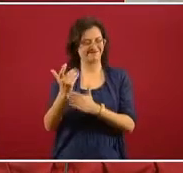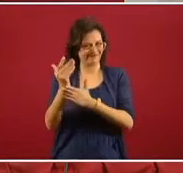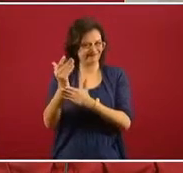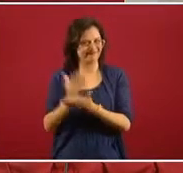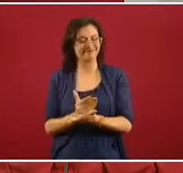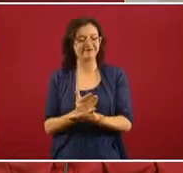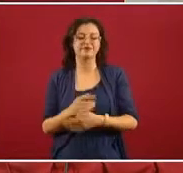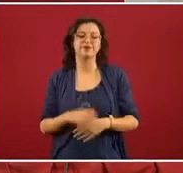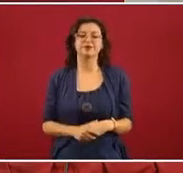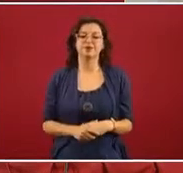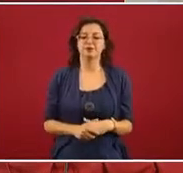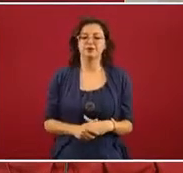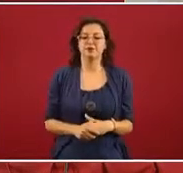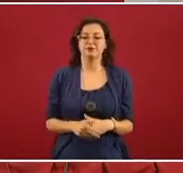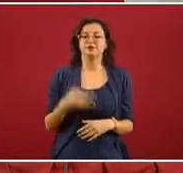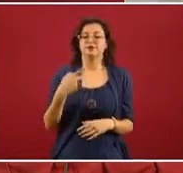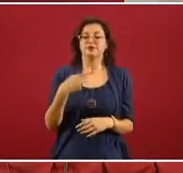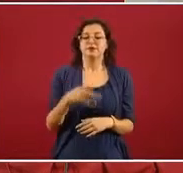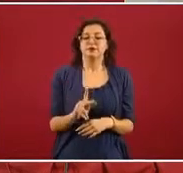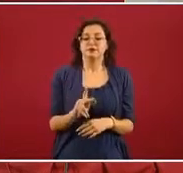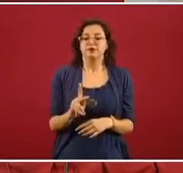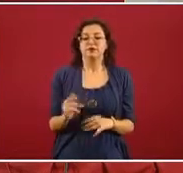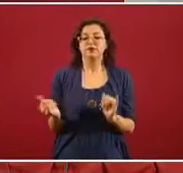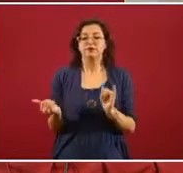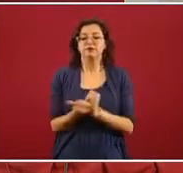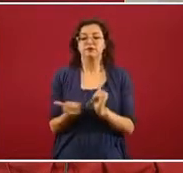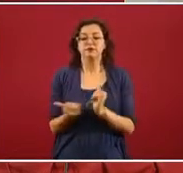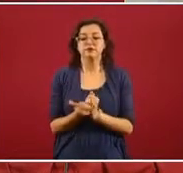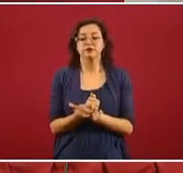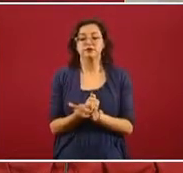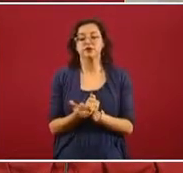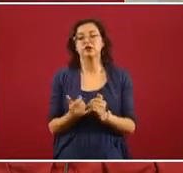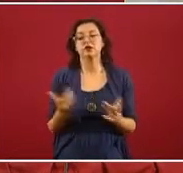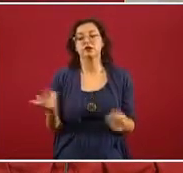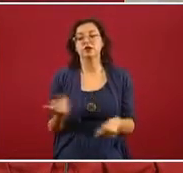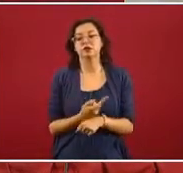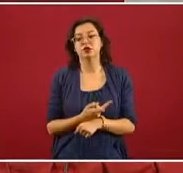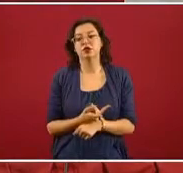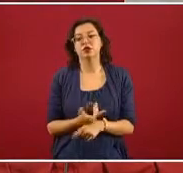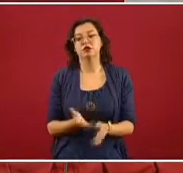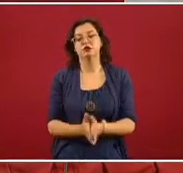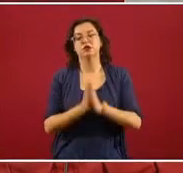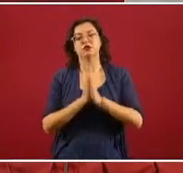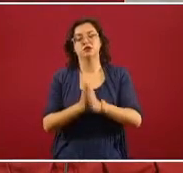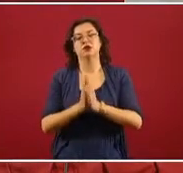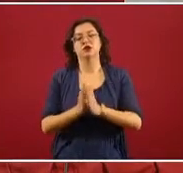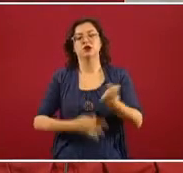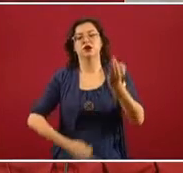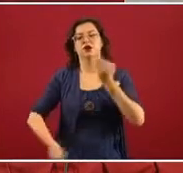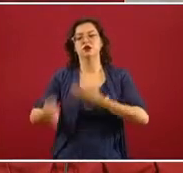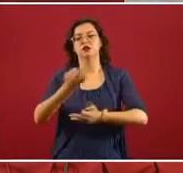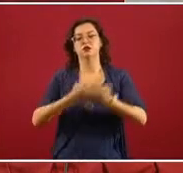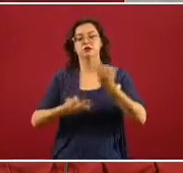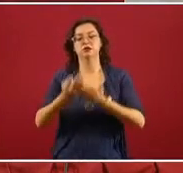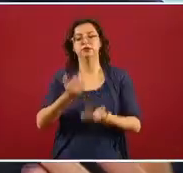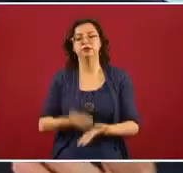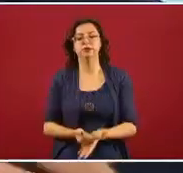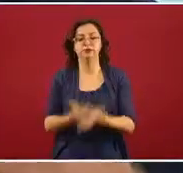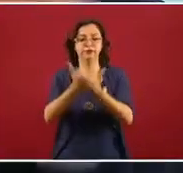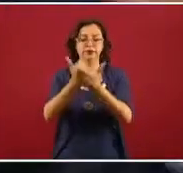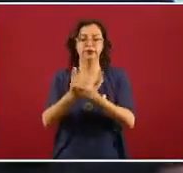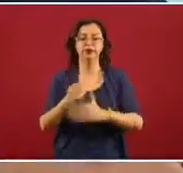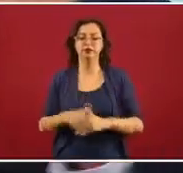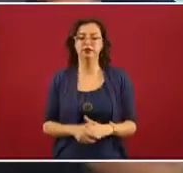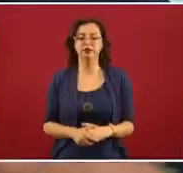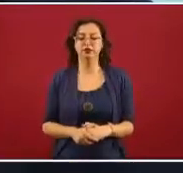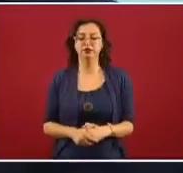ellos. Pero también quiero demostrarles un fenómeno que está pasando y les ruego la ayuda a todos los medios de comunicación.